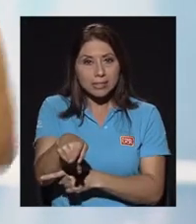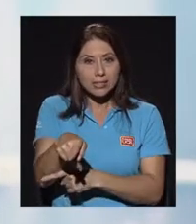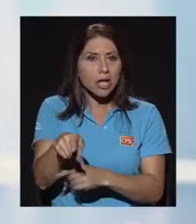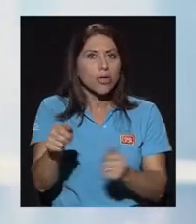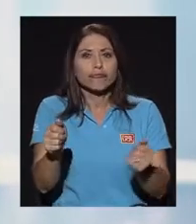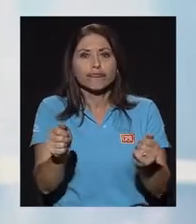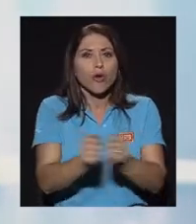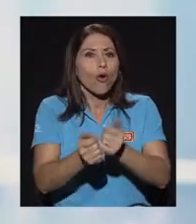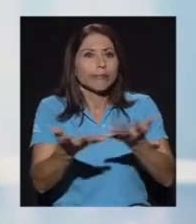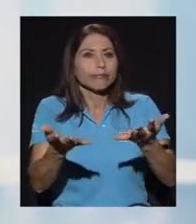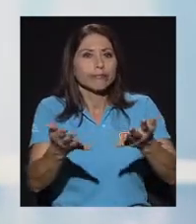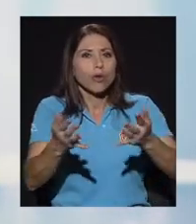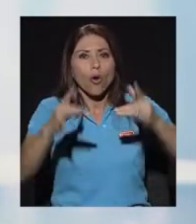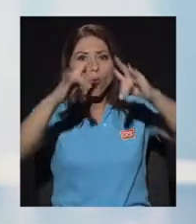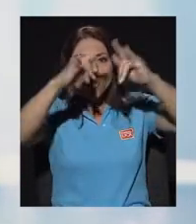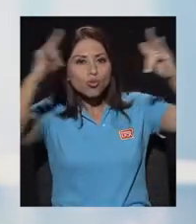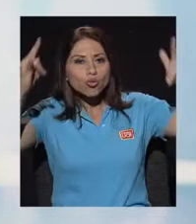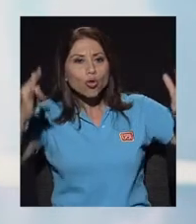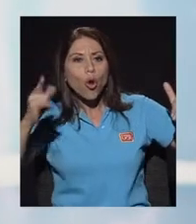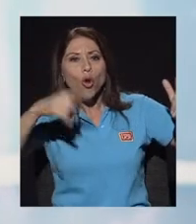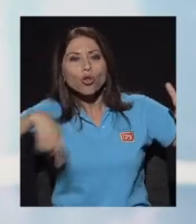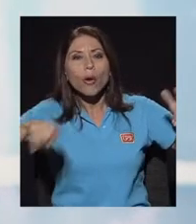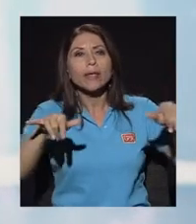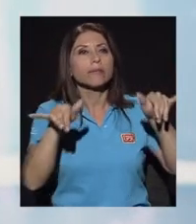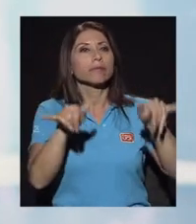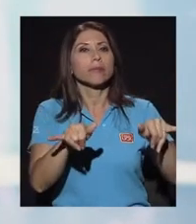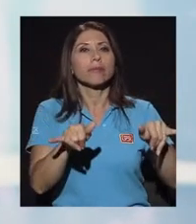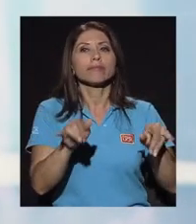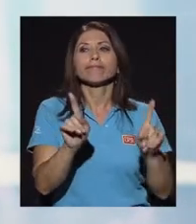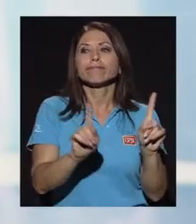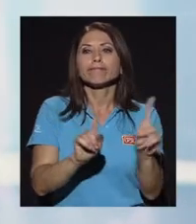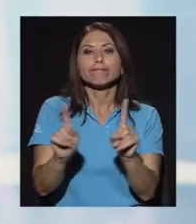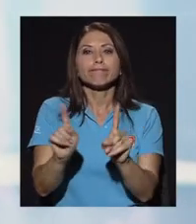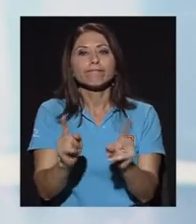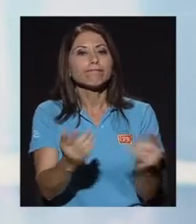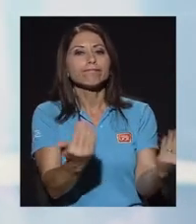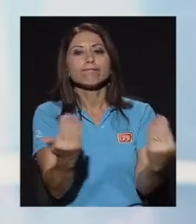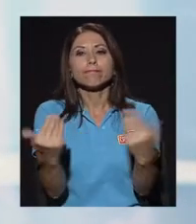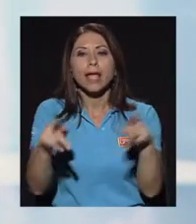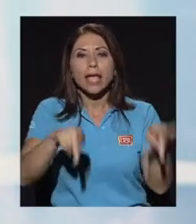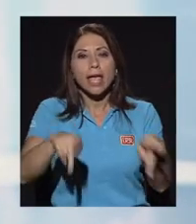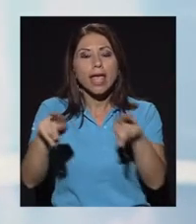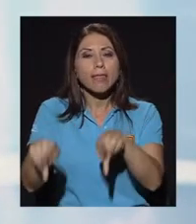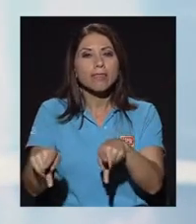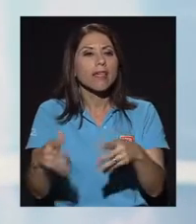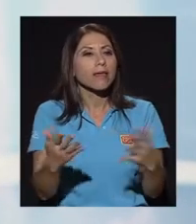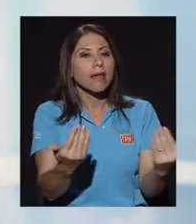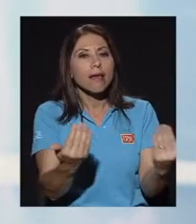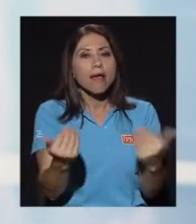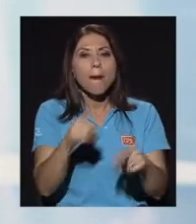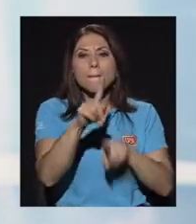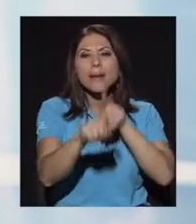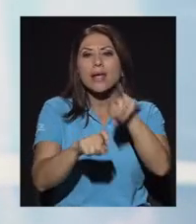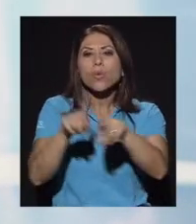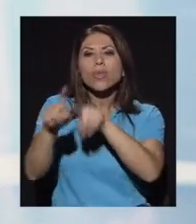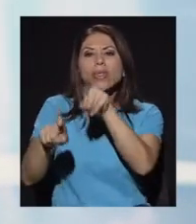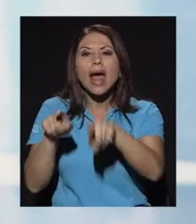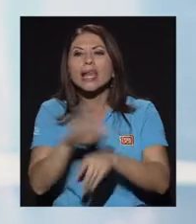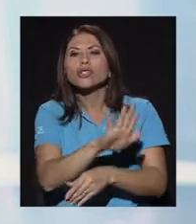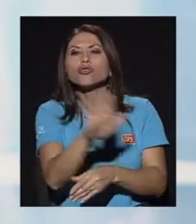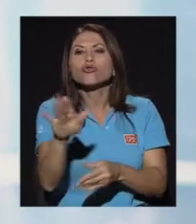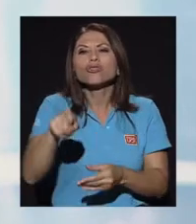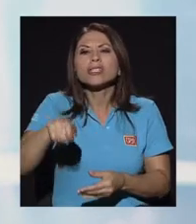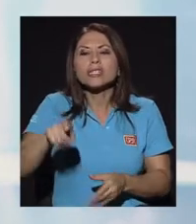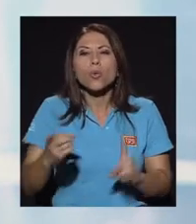con un toldo o con lo que sea, a preguntarle a la gente cuáles son las inquietudes directamente a la